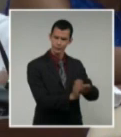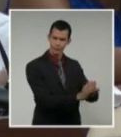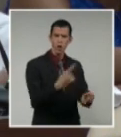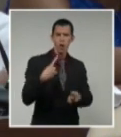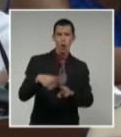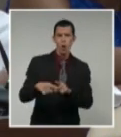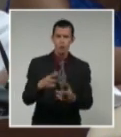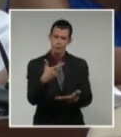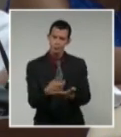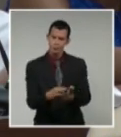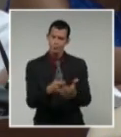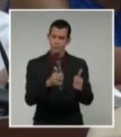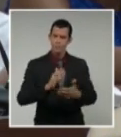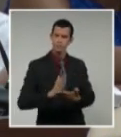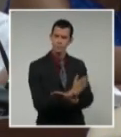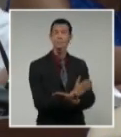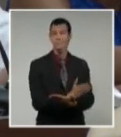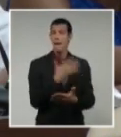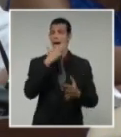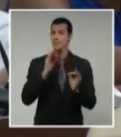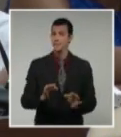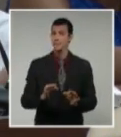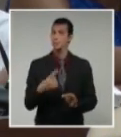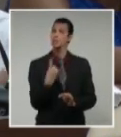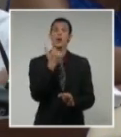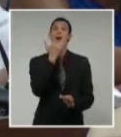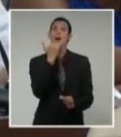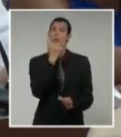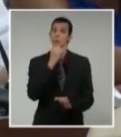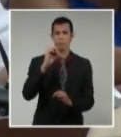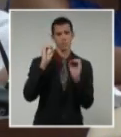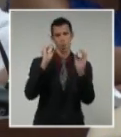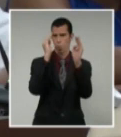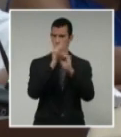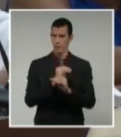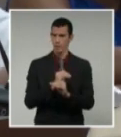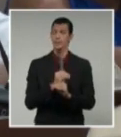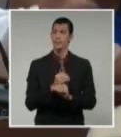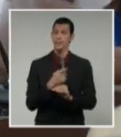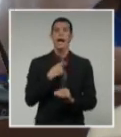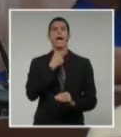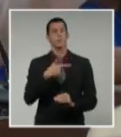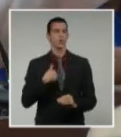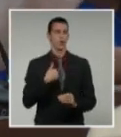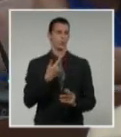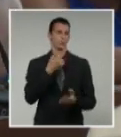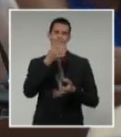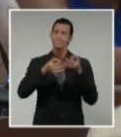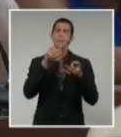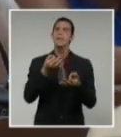instituto finlay y el centro de inmunología molecular bio cuba pharma también en la universidad de